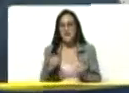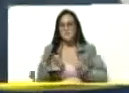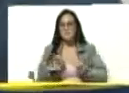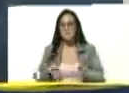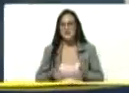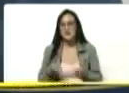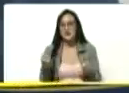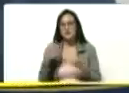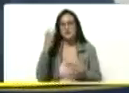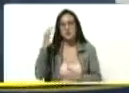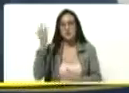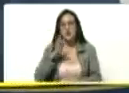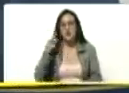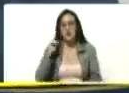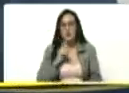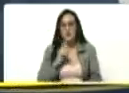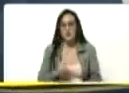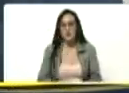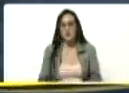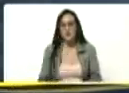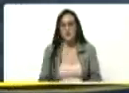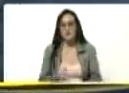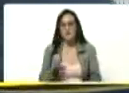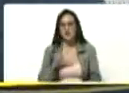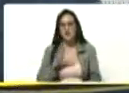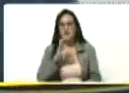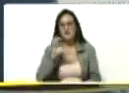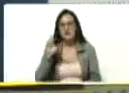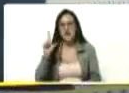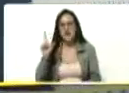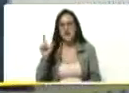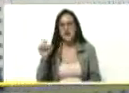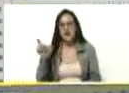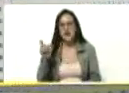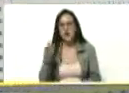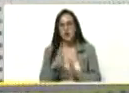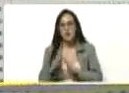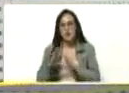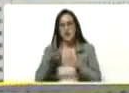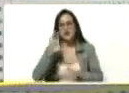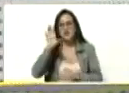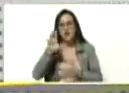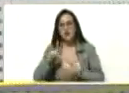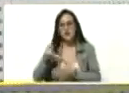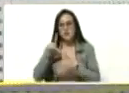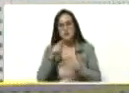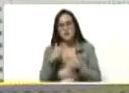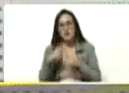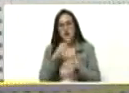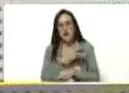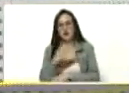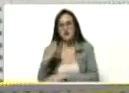hacer realidad el sueño de Bolívar en la CELAC, la Comunidad de Estados Latinoamericanos y